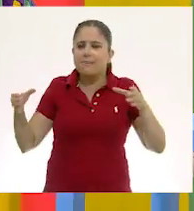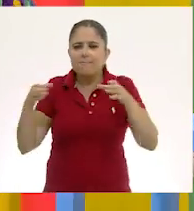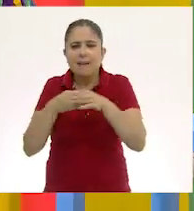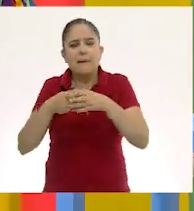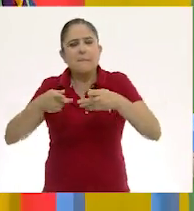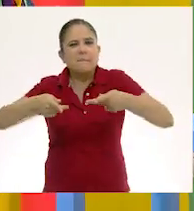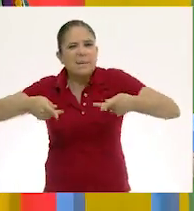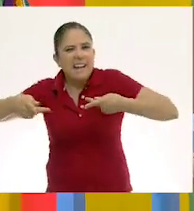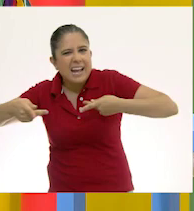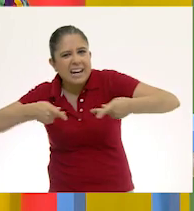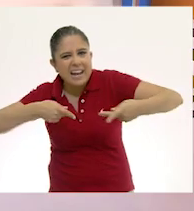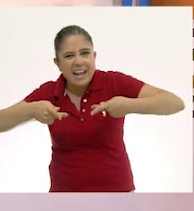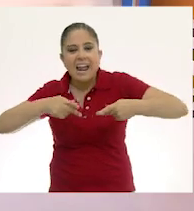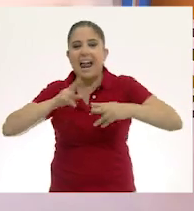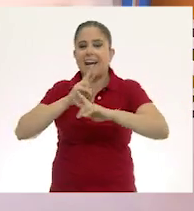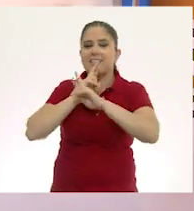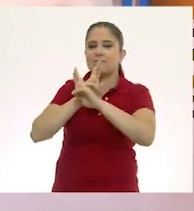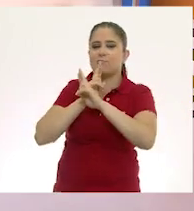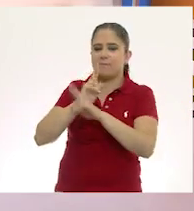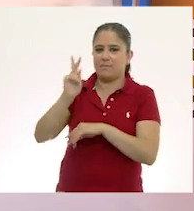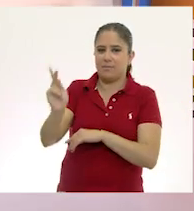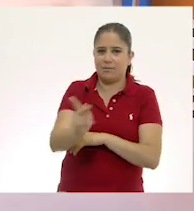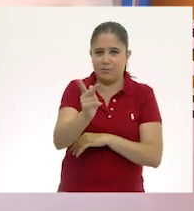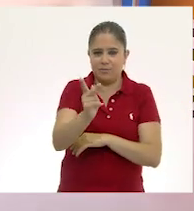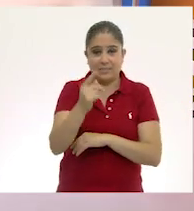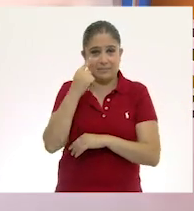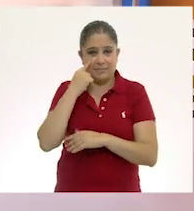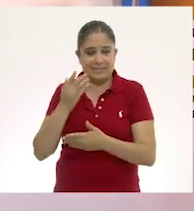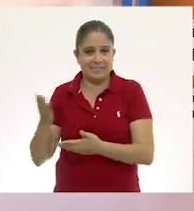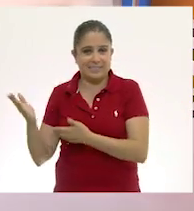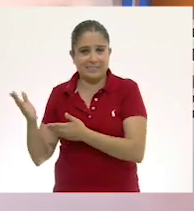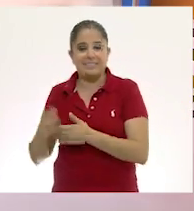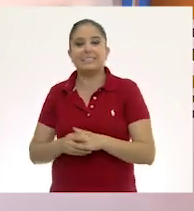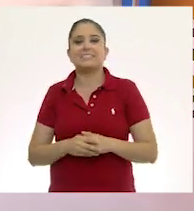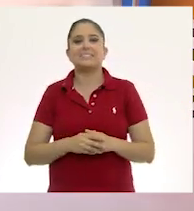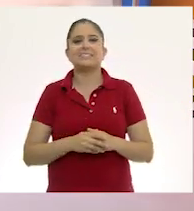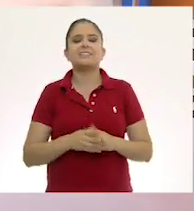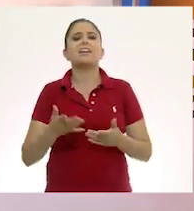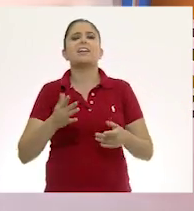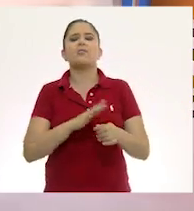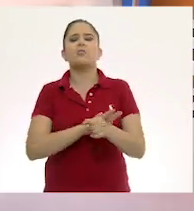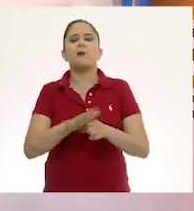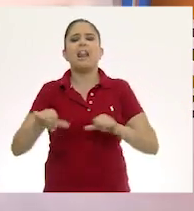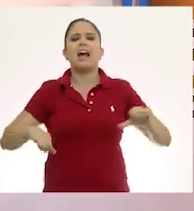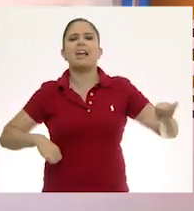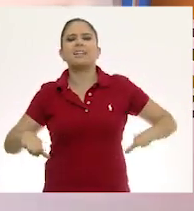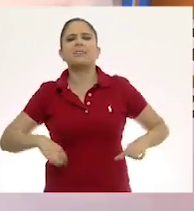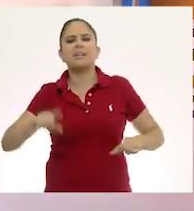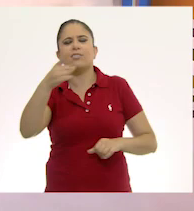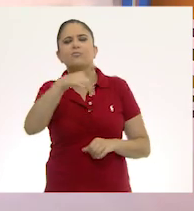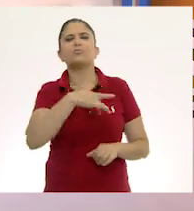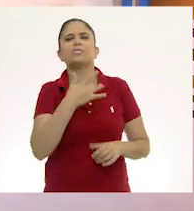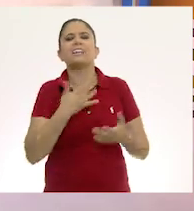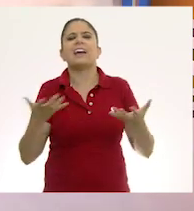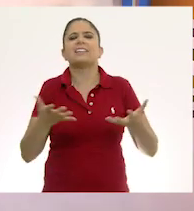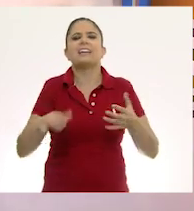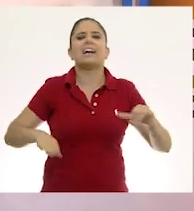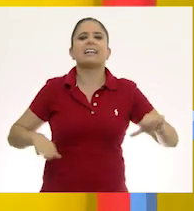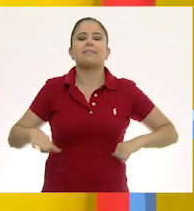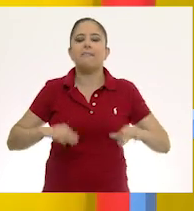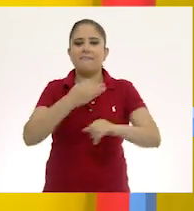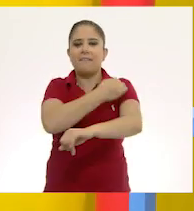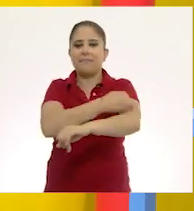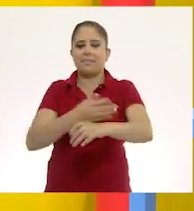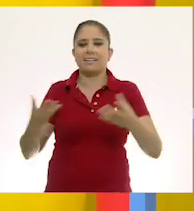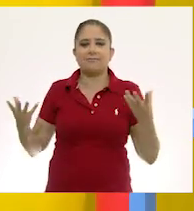planearla respondiendo a estas preguntas. ¿Qué actividad podría hacer? ¿Qué actividad se les ocurre en casa, por ejemplo, que podrían hacer en